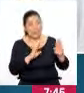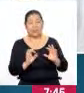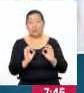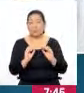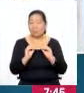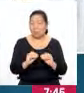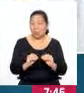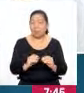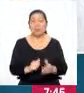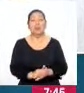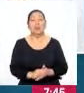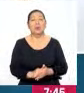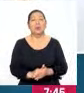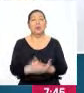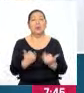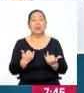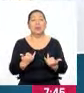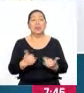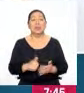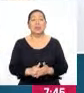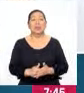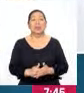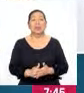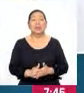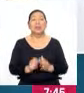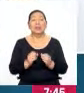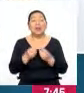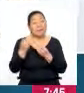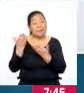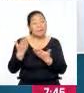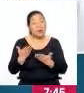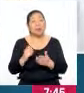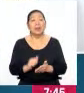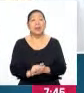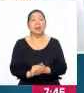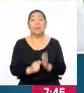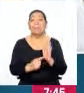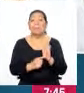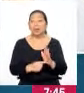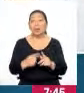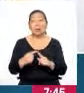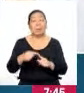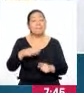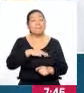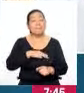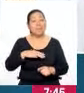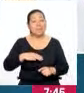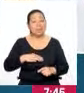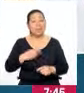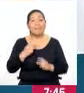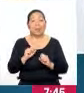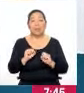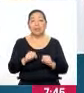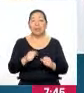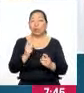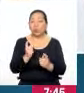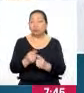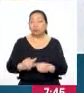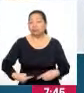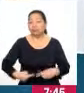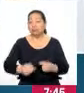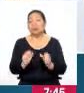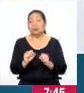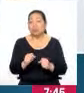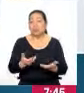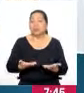ponemos de evidencia. Ahora lo que sigue es hacer los informes respectivos, presentar a los diferentes ministerios de la nación para que ellos, pues, de acuerdo a sus competencias,